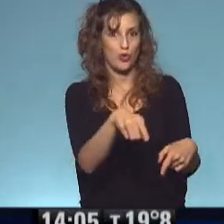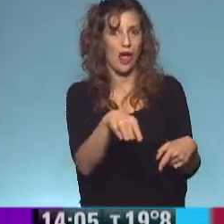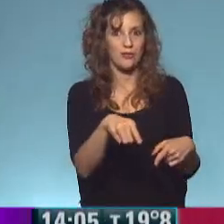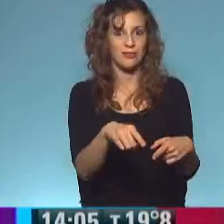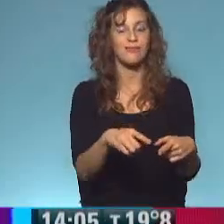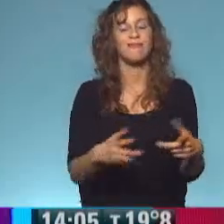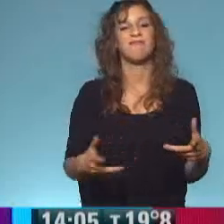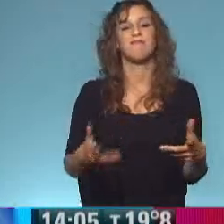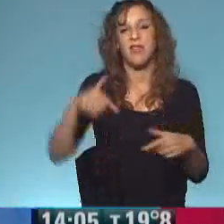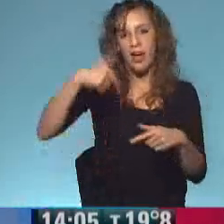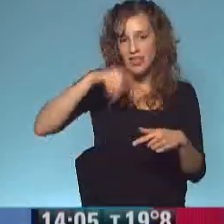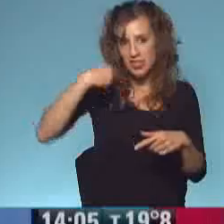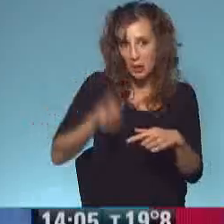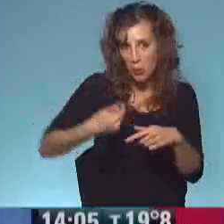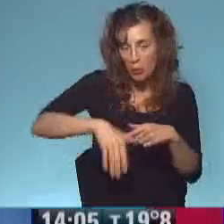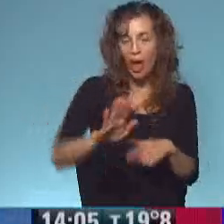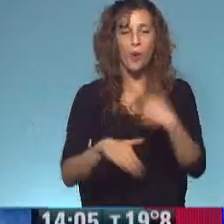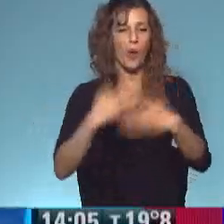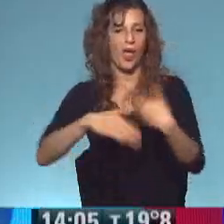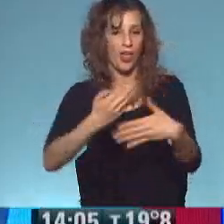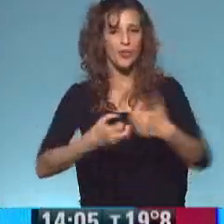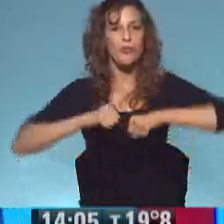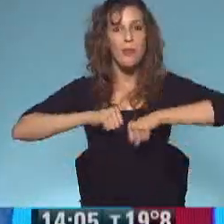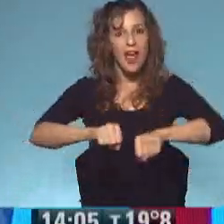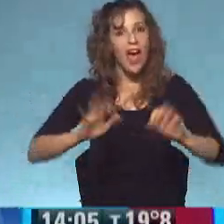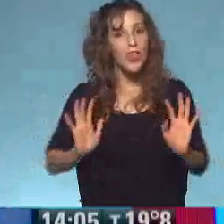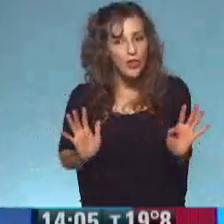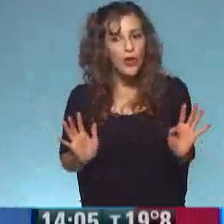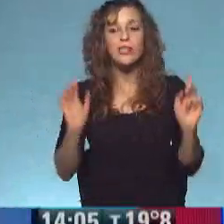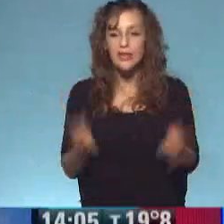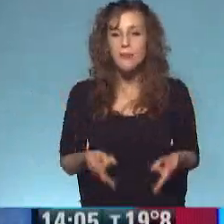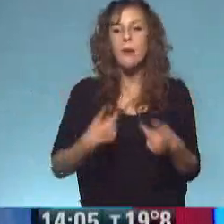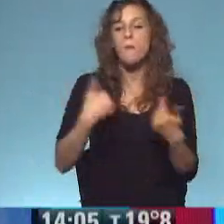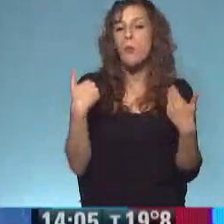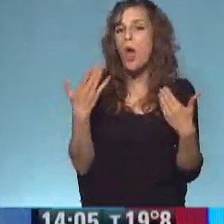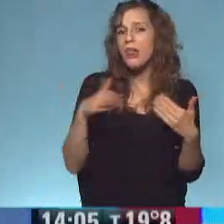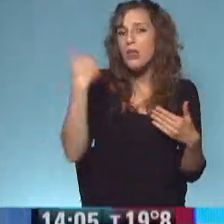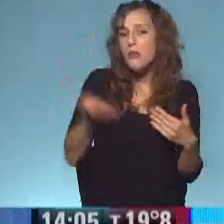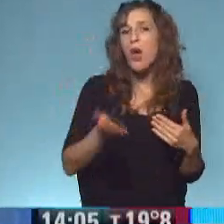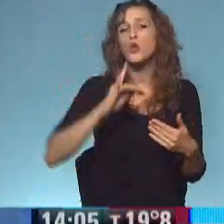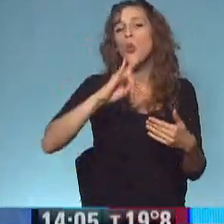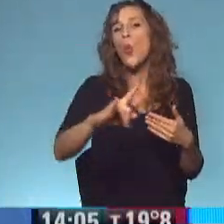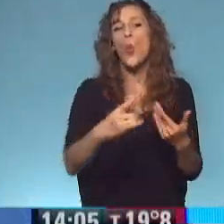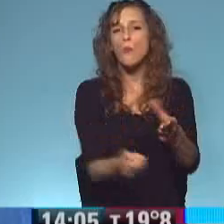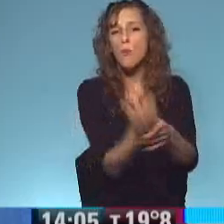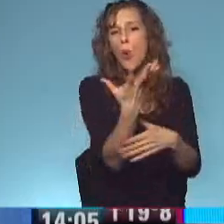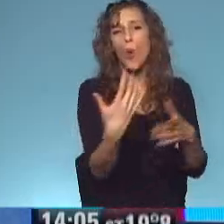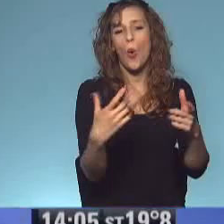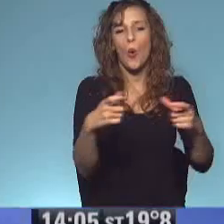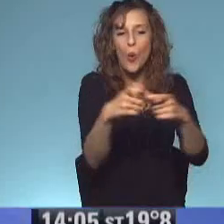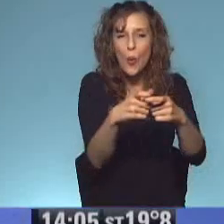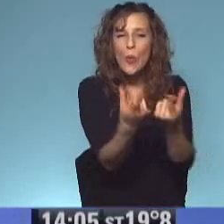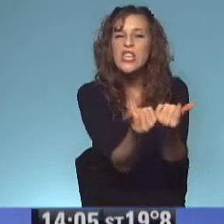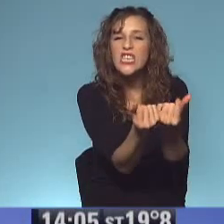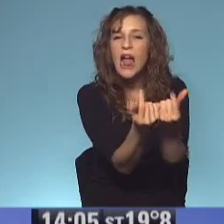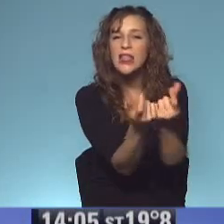encanta ese juego, ¿eh? Además, podemos hacernos los billetes. Sí, los billetes encanta. Con los colores que queramos. ¿Podemos inventar valores o le ponemos los valores